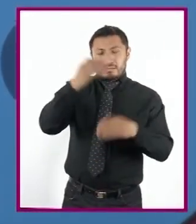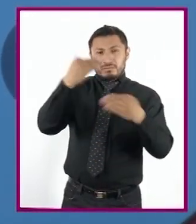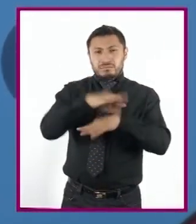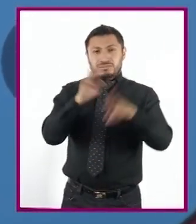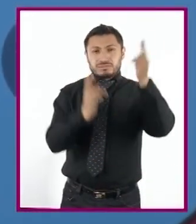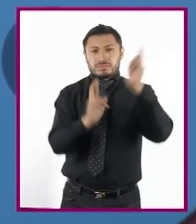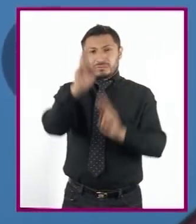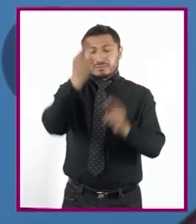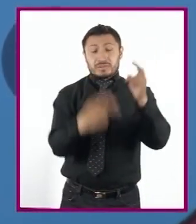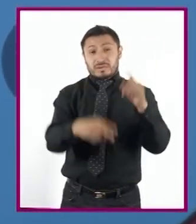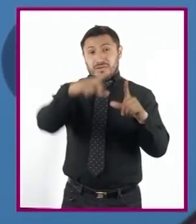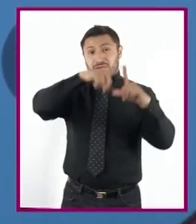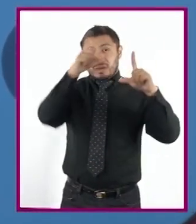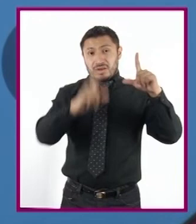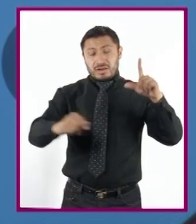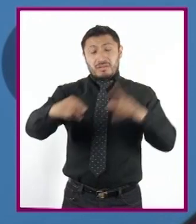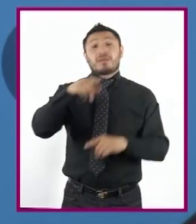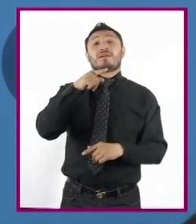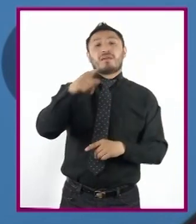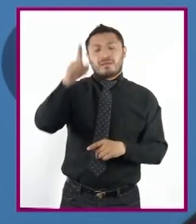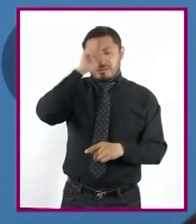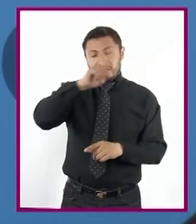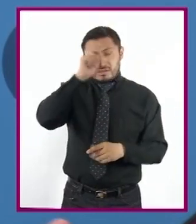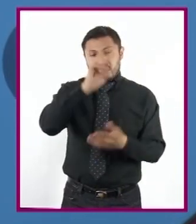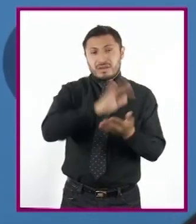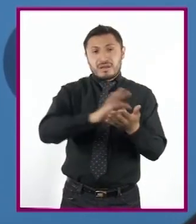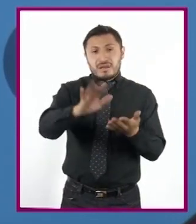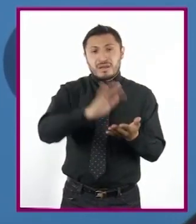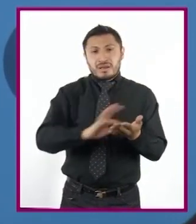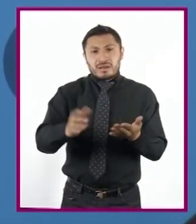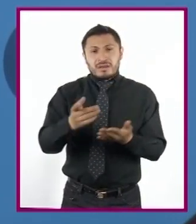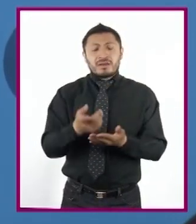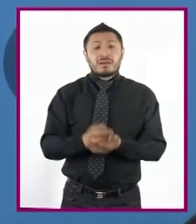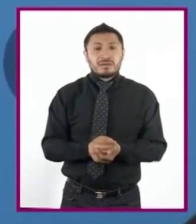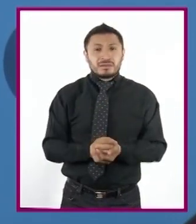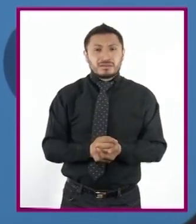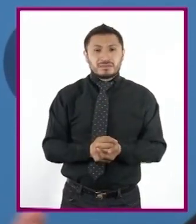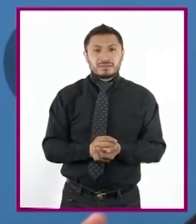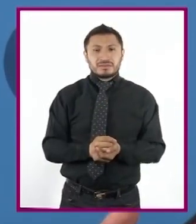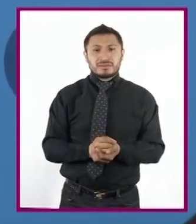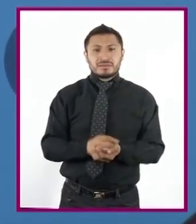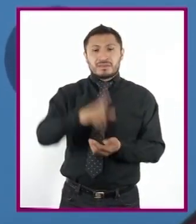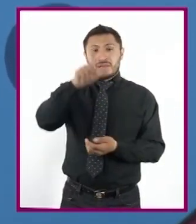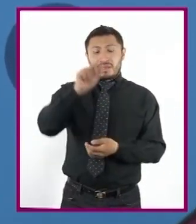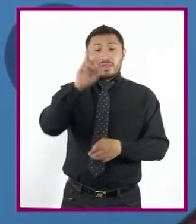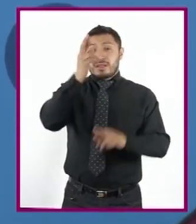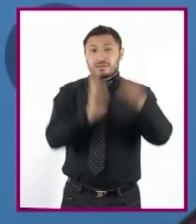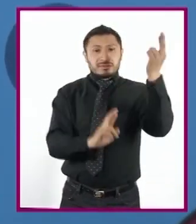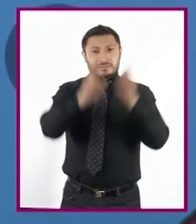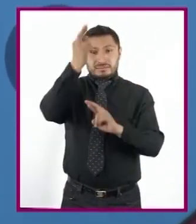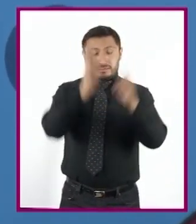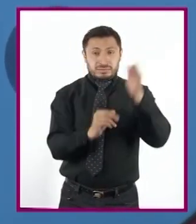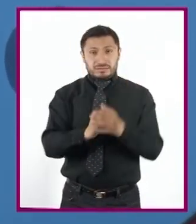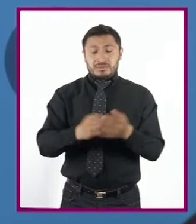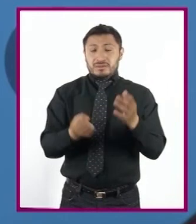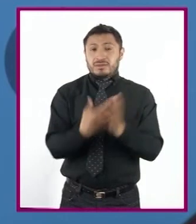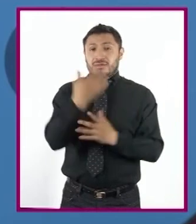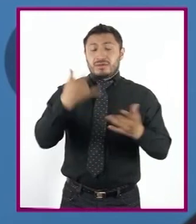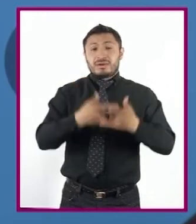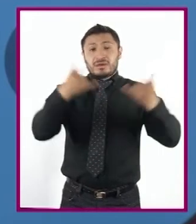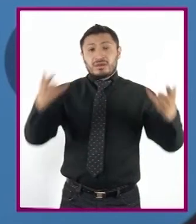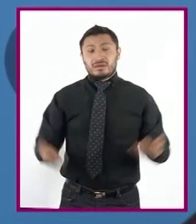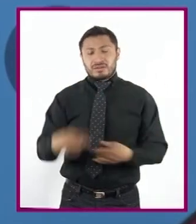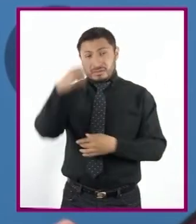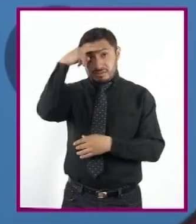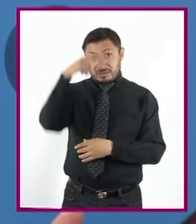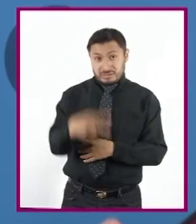Revolución Mexicana, les recomiendo leer la adaptación gráfica basada en el texto llamado La Revolución, Nueva Historia Mínima de